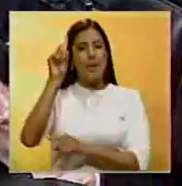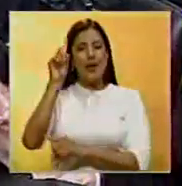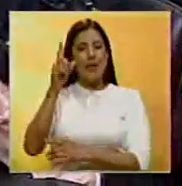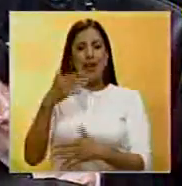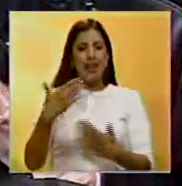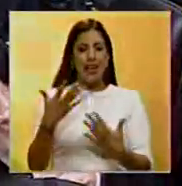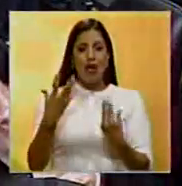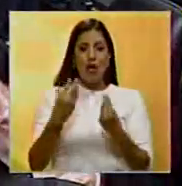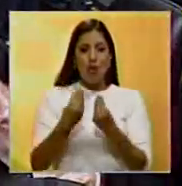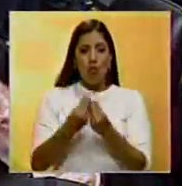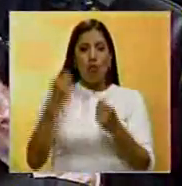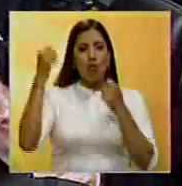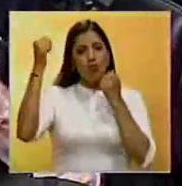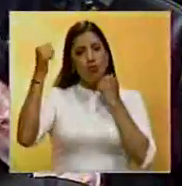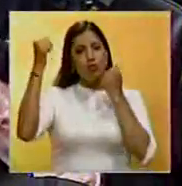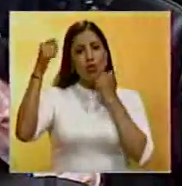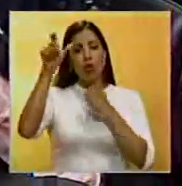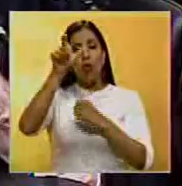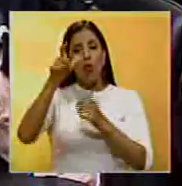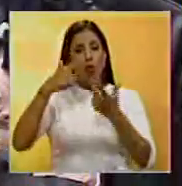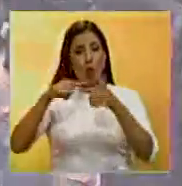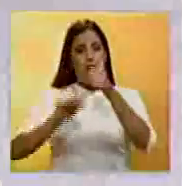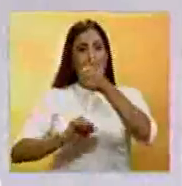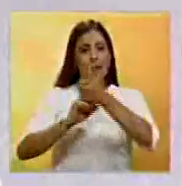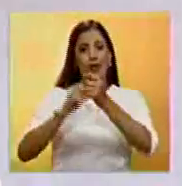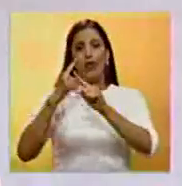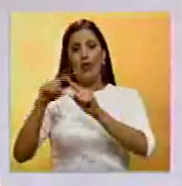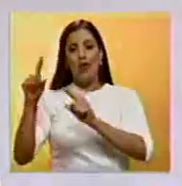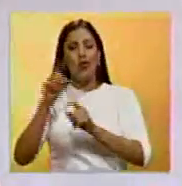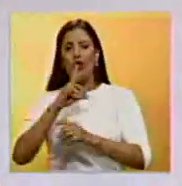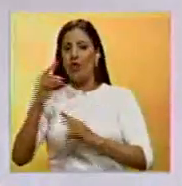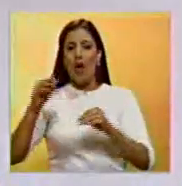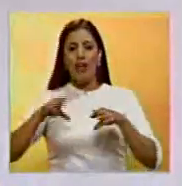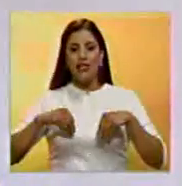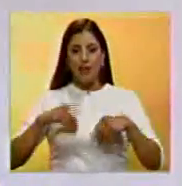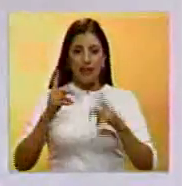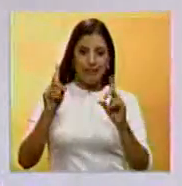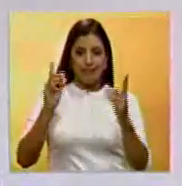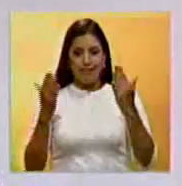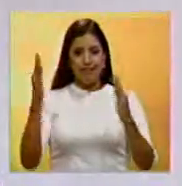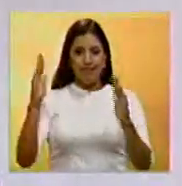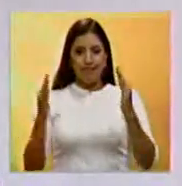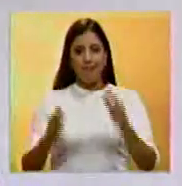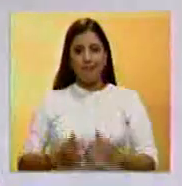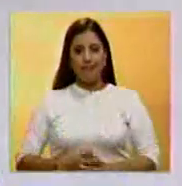fin por las consignas del público a favor y en contra de la amnistía.